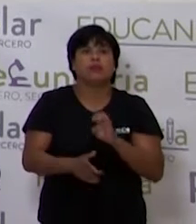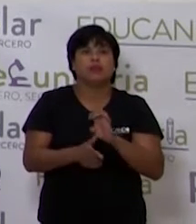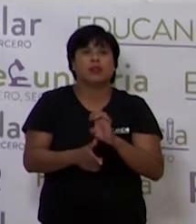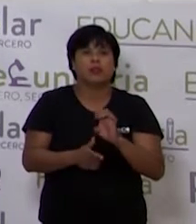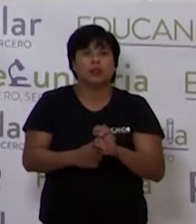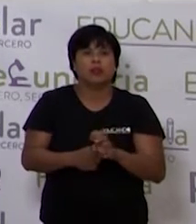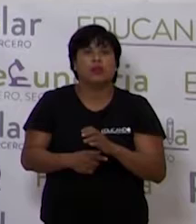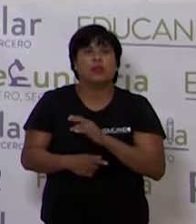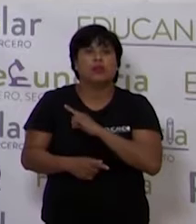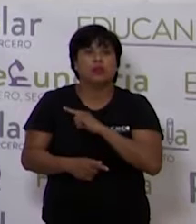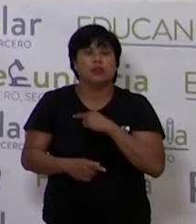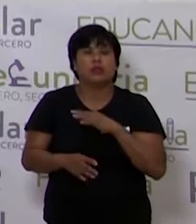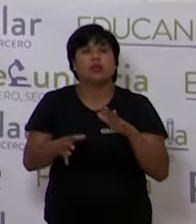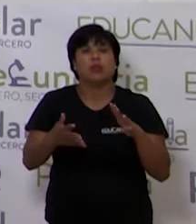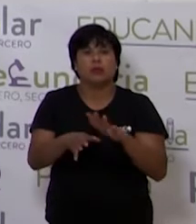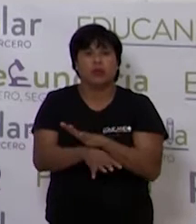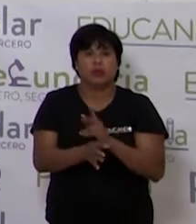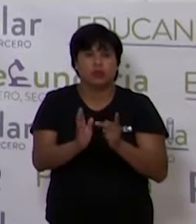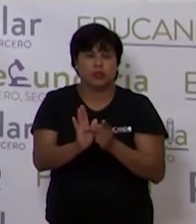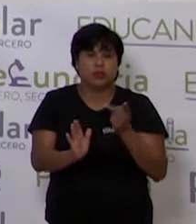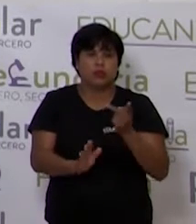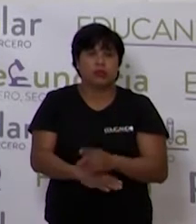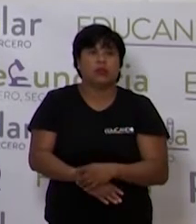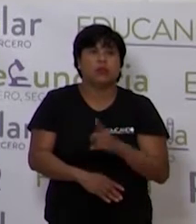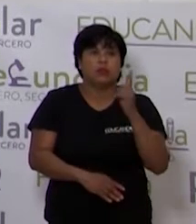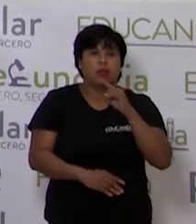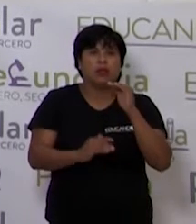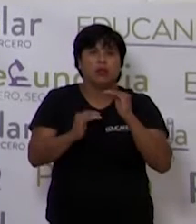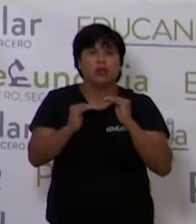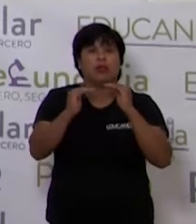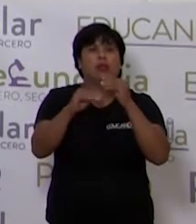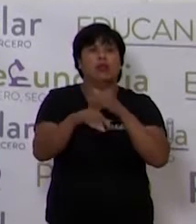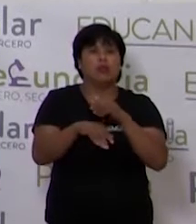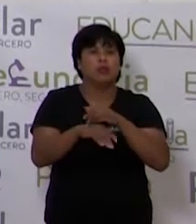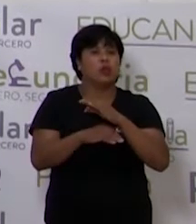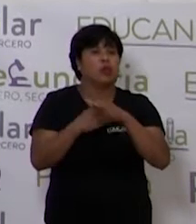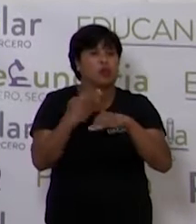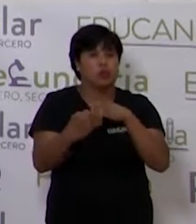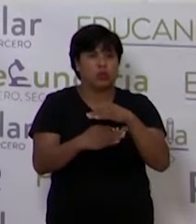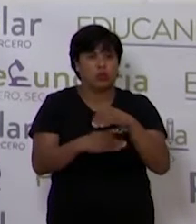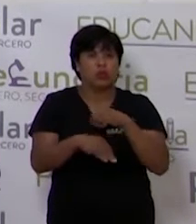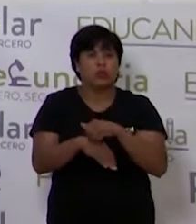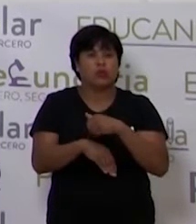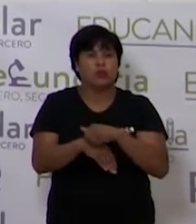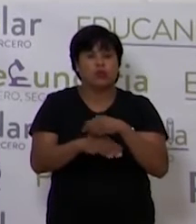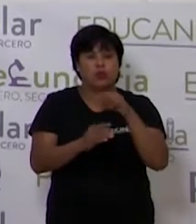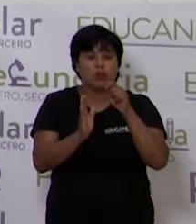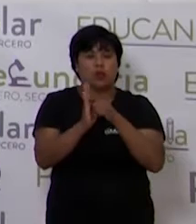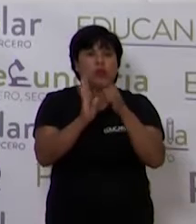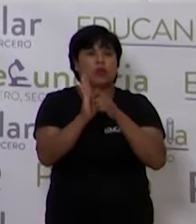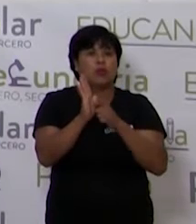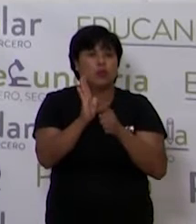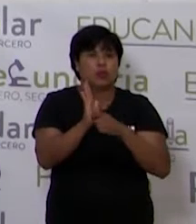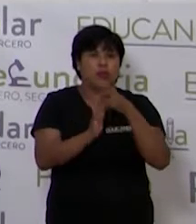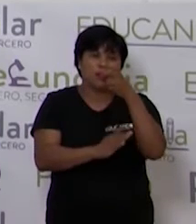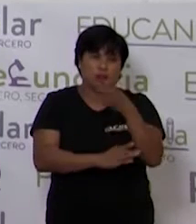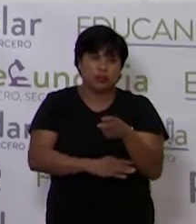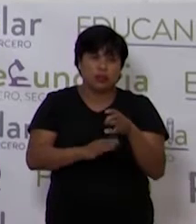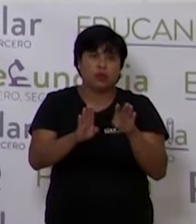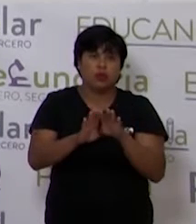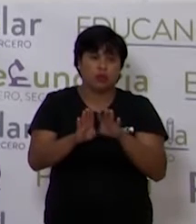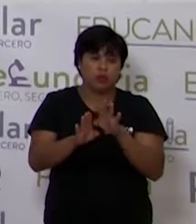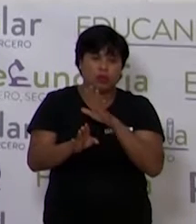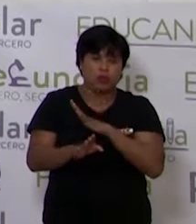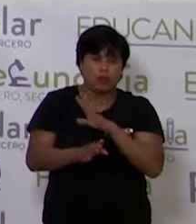Entonces, modificamos de nuevo para que quepan todos mis puntos en este